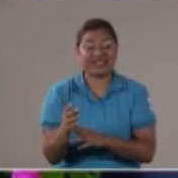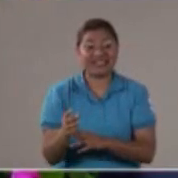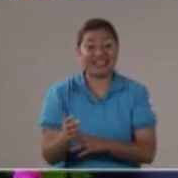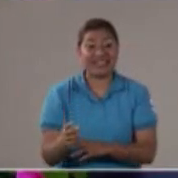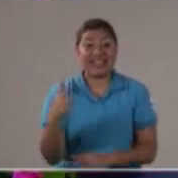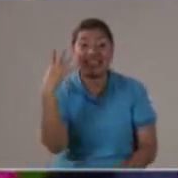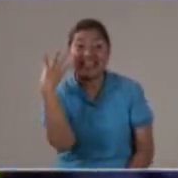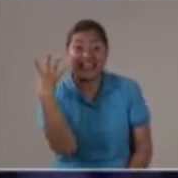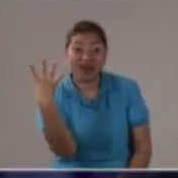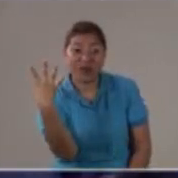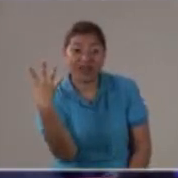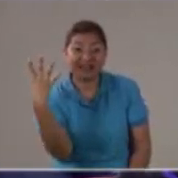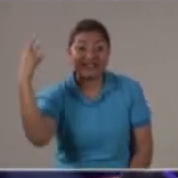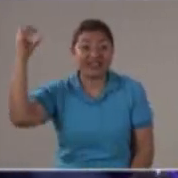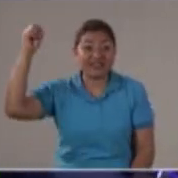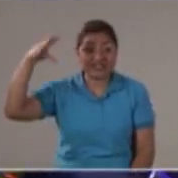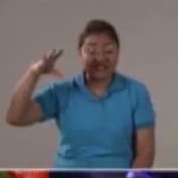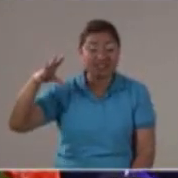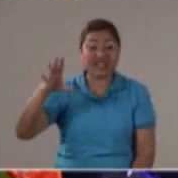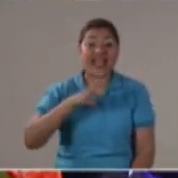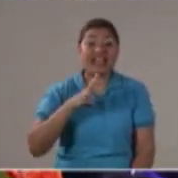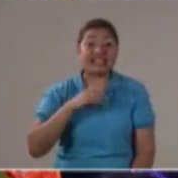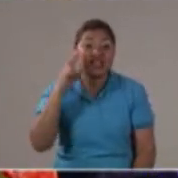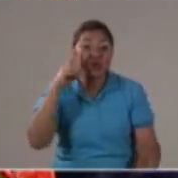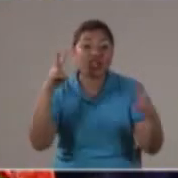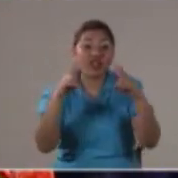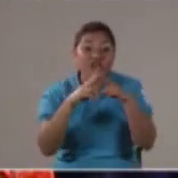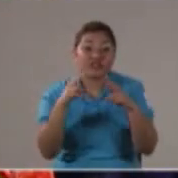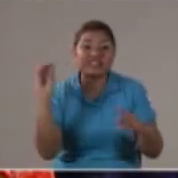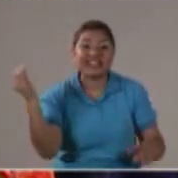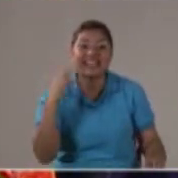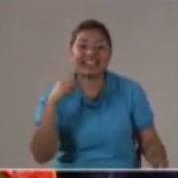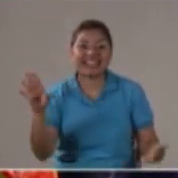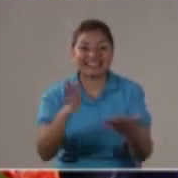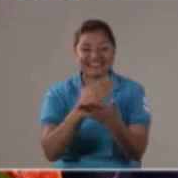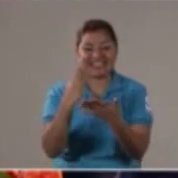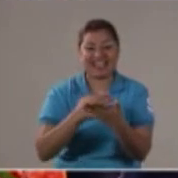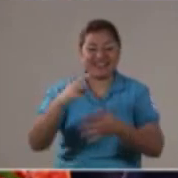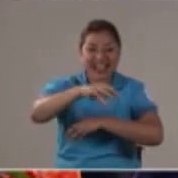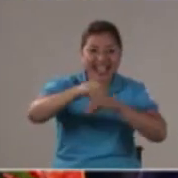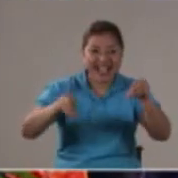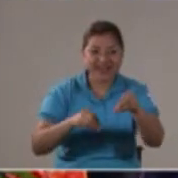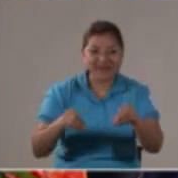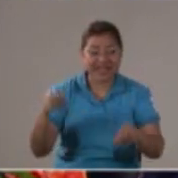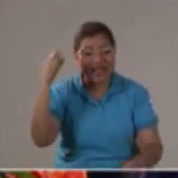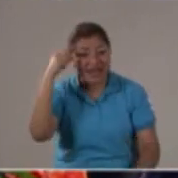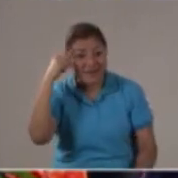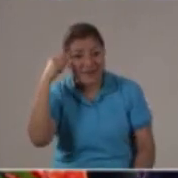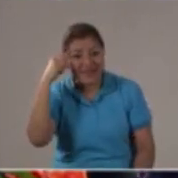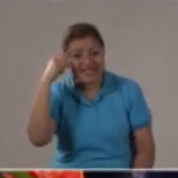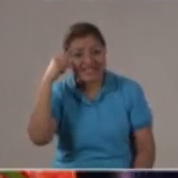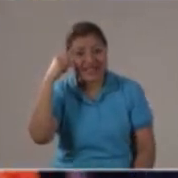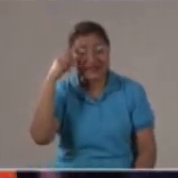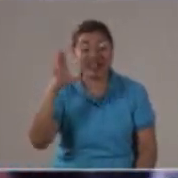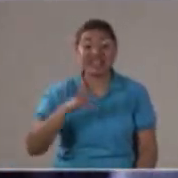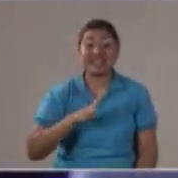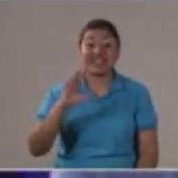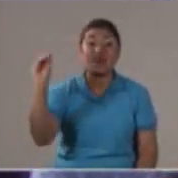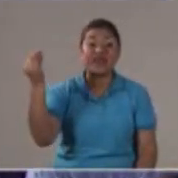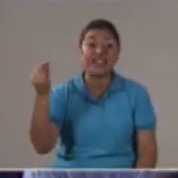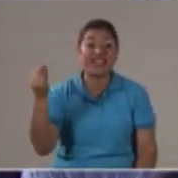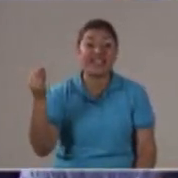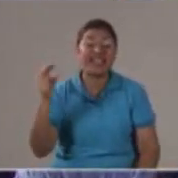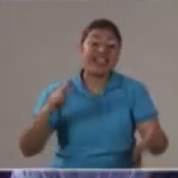cuatro, pero entonces tengo que conocer lo que dice la Biblia y tengo que modificar mi pensamiento y tengo que renovar